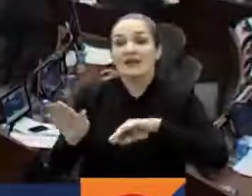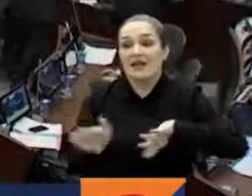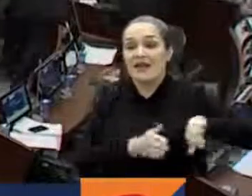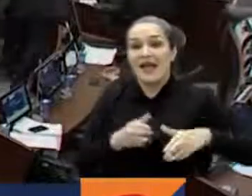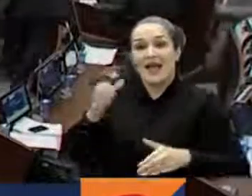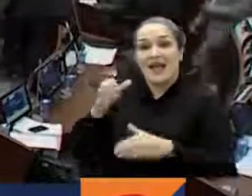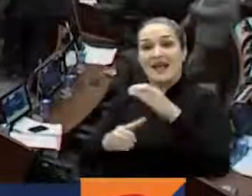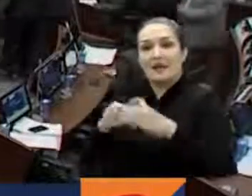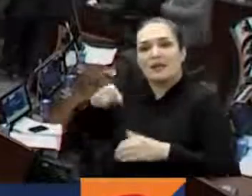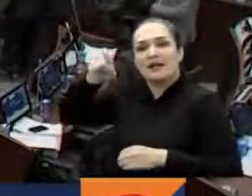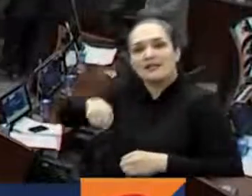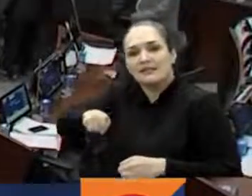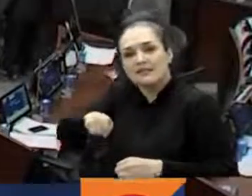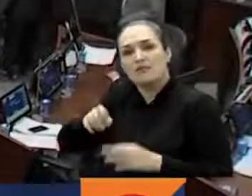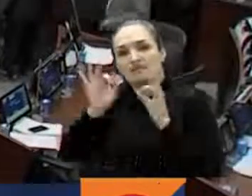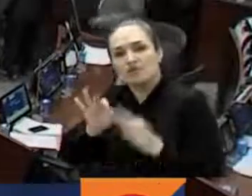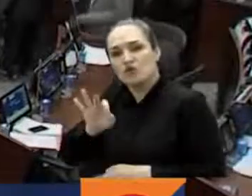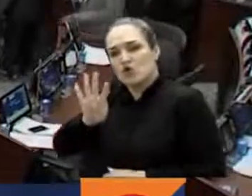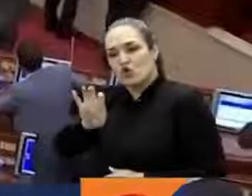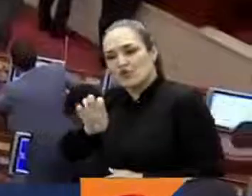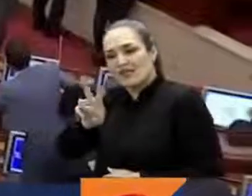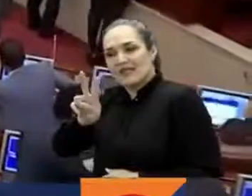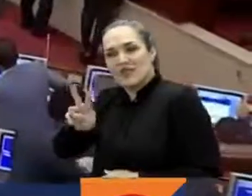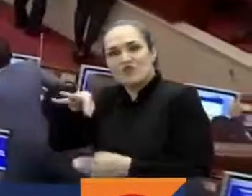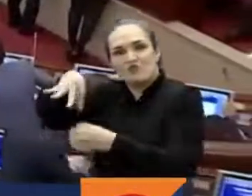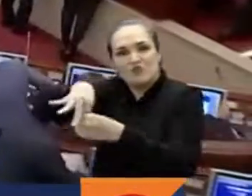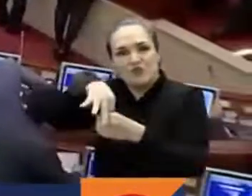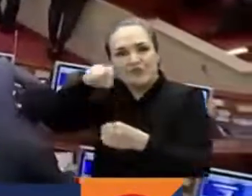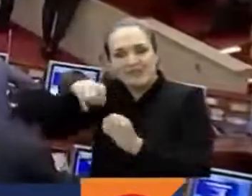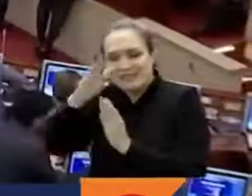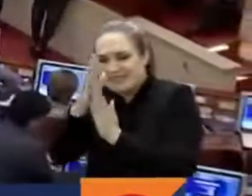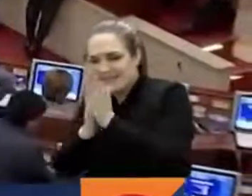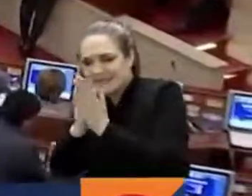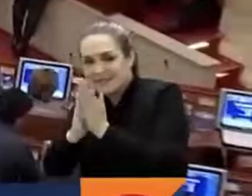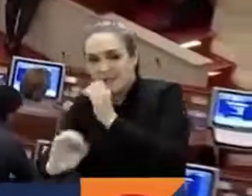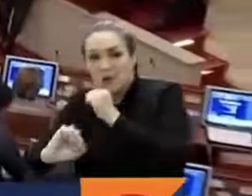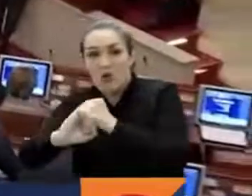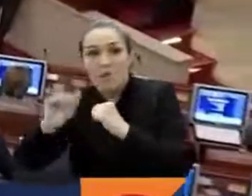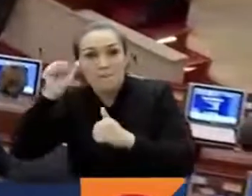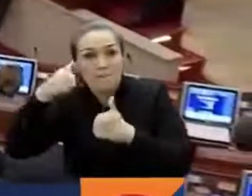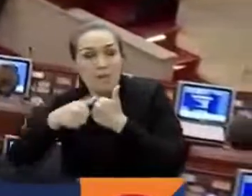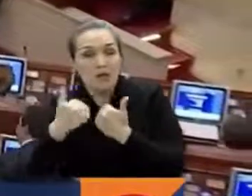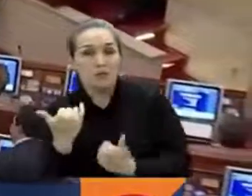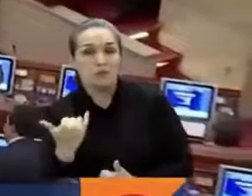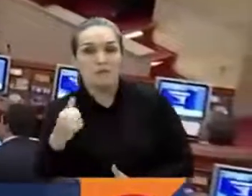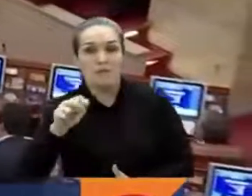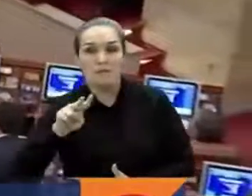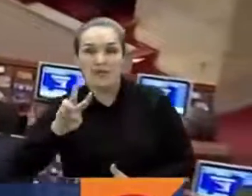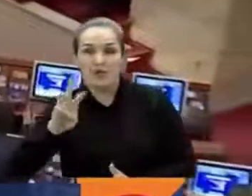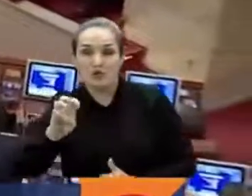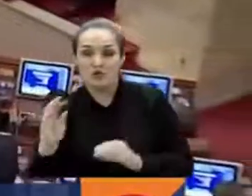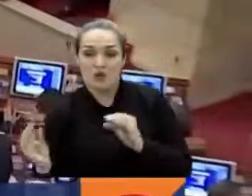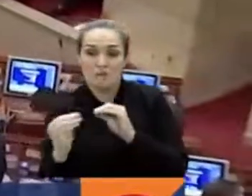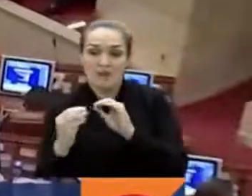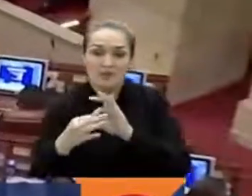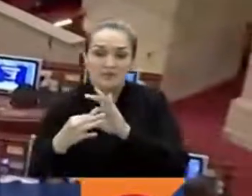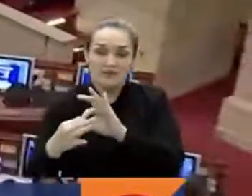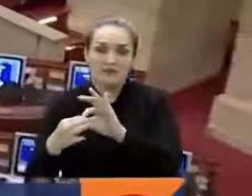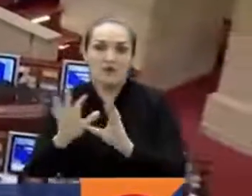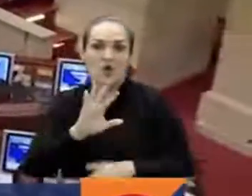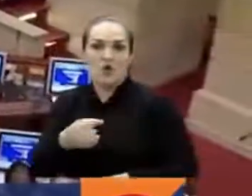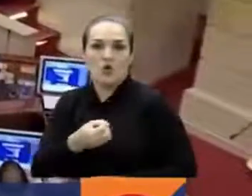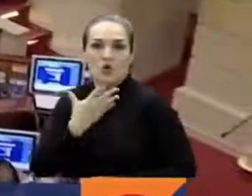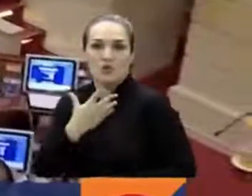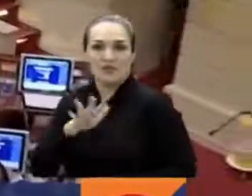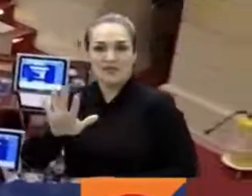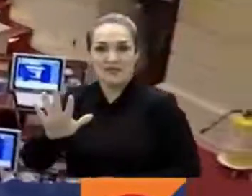necesita al menos 92 congresistas. Hoy el pacto histórico cuenta con 28 y 5 de Comunes. Espera seducir a